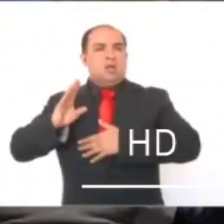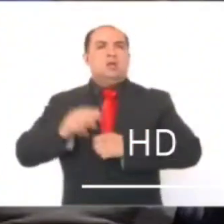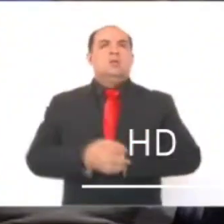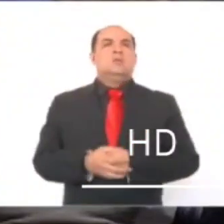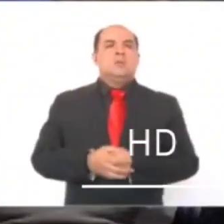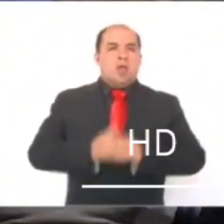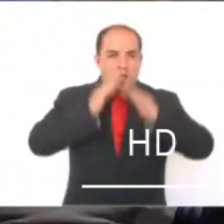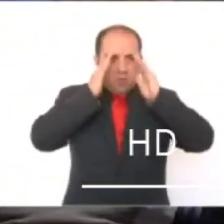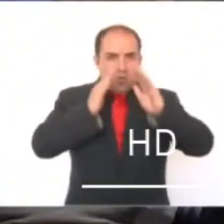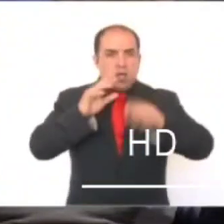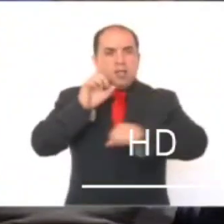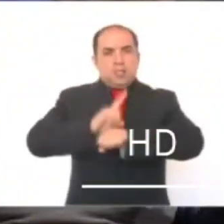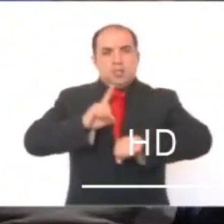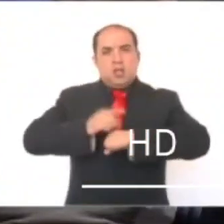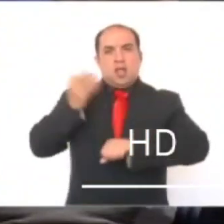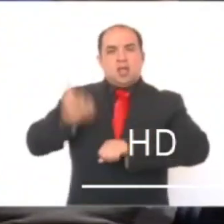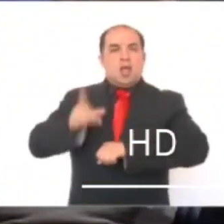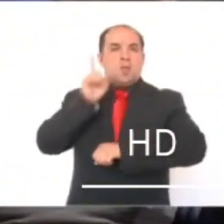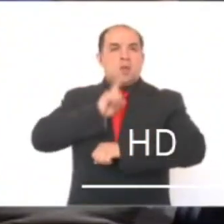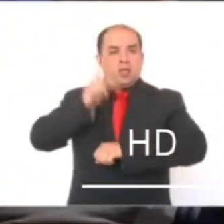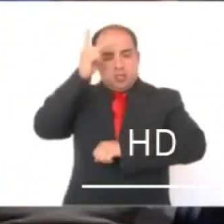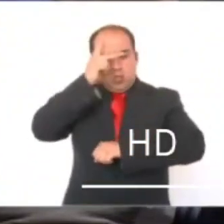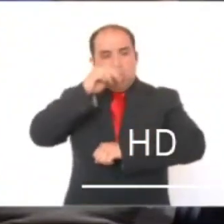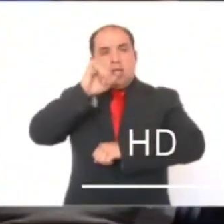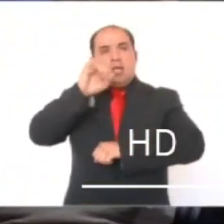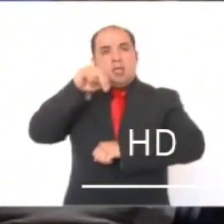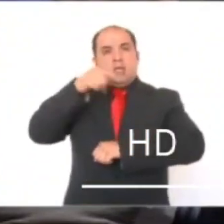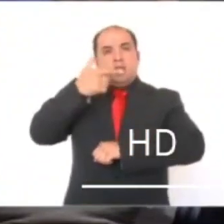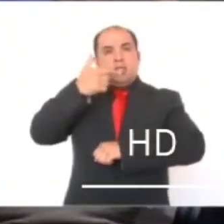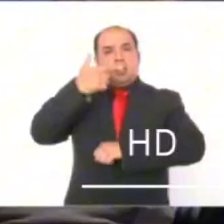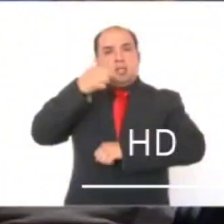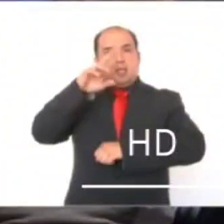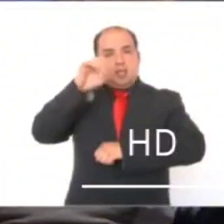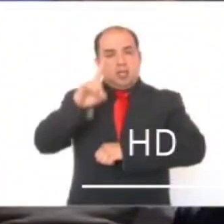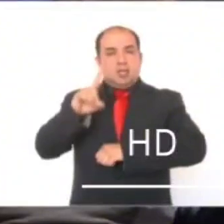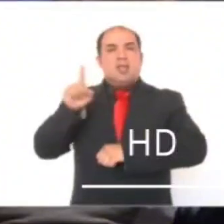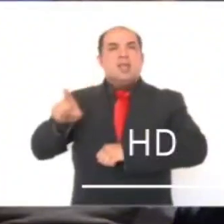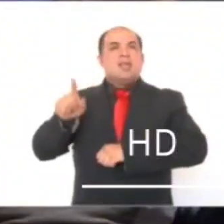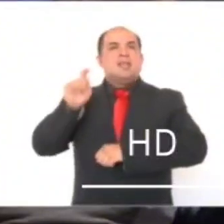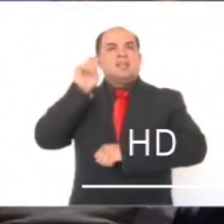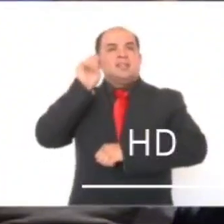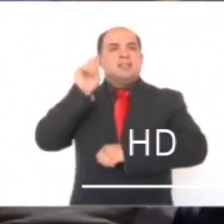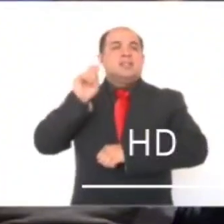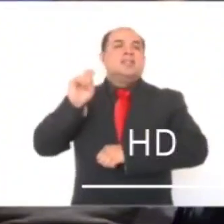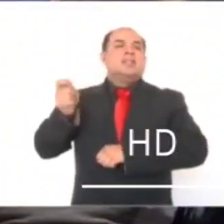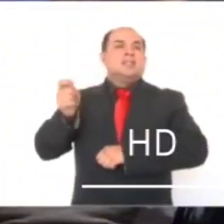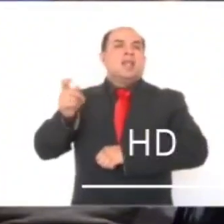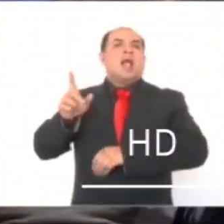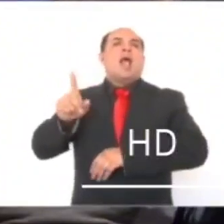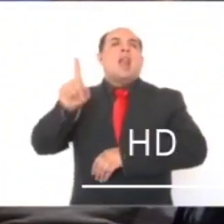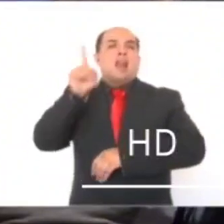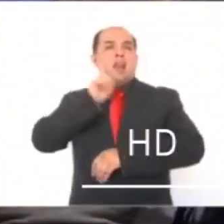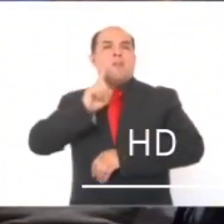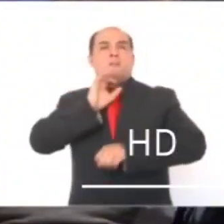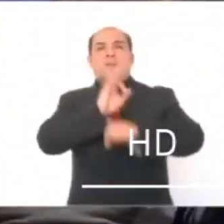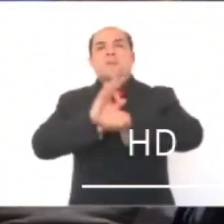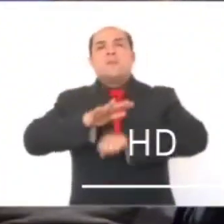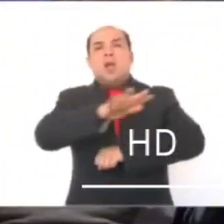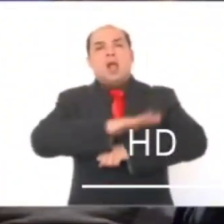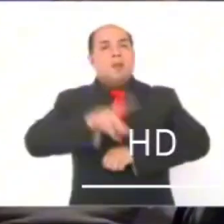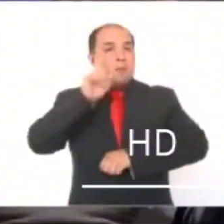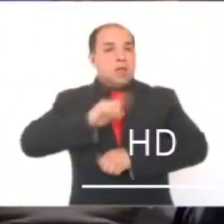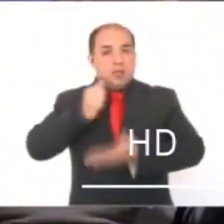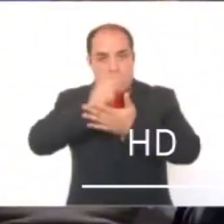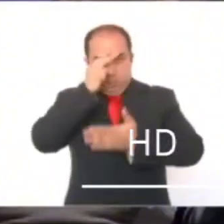cotidianamente la psicóloga Ingrid Gómez Saracíbar, que es nuestra secretaria de Mujeres de la Ciudad de